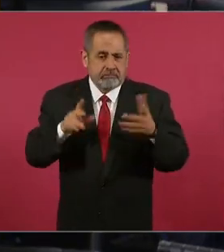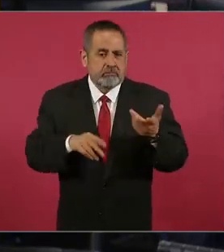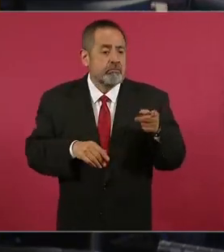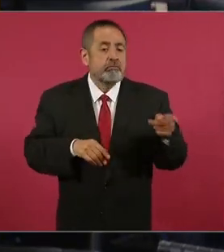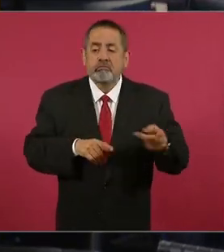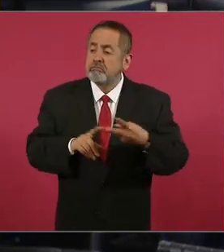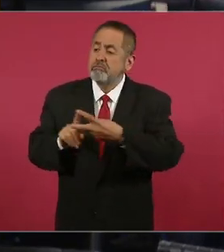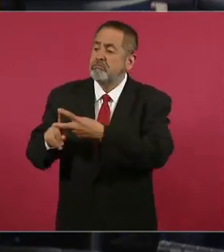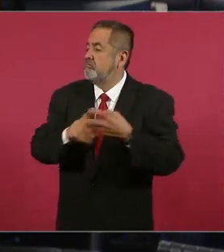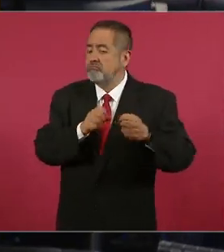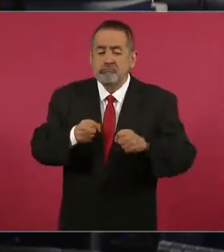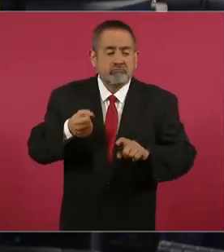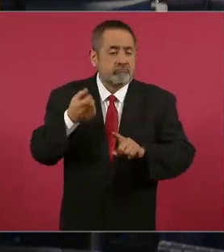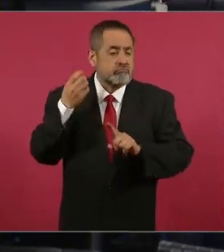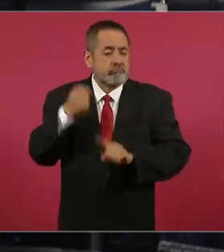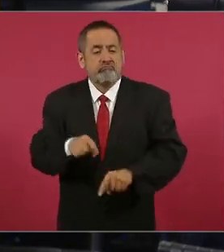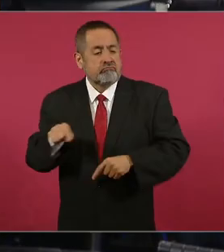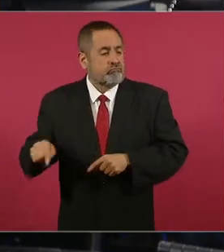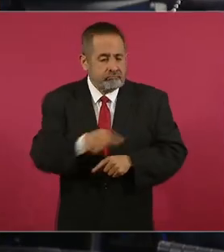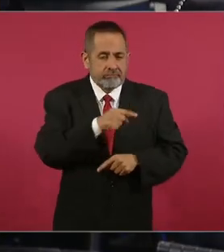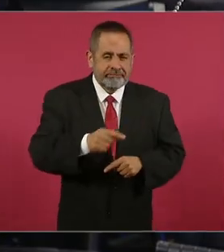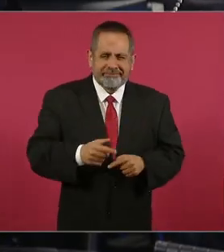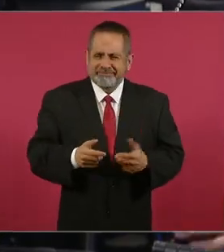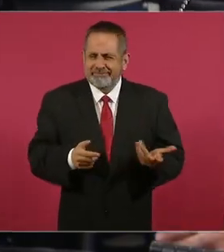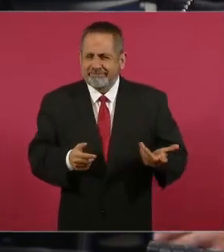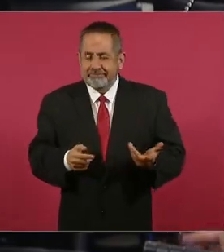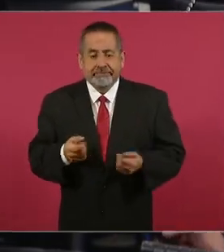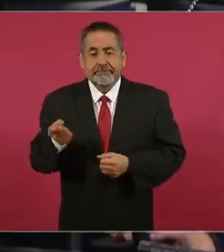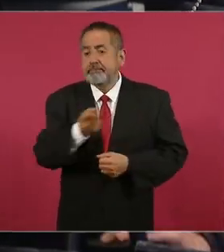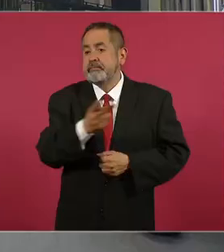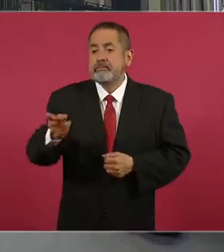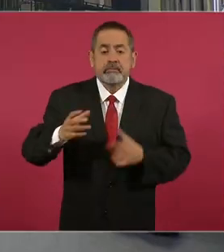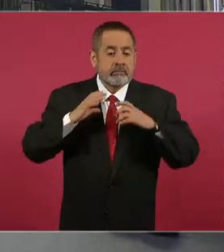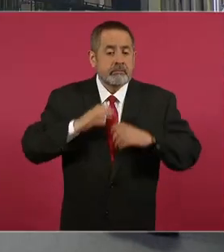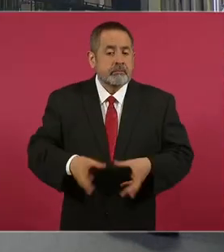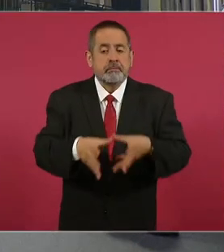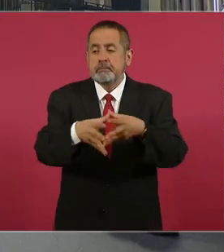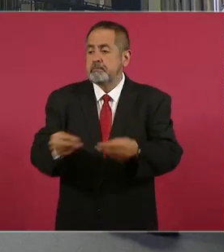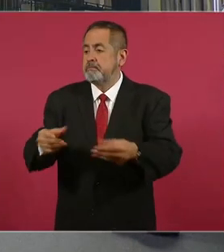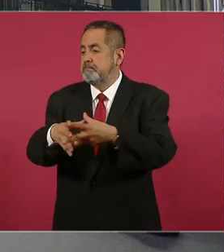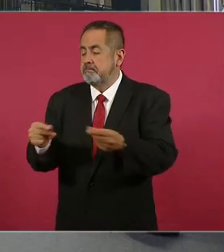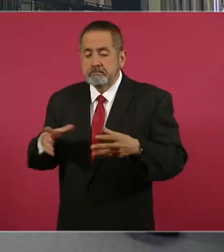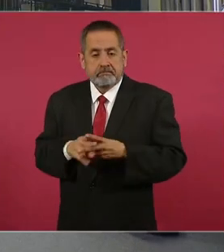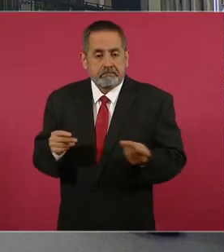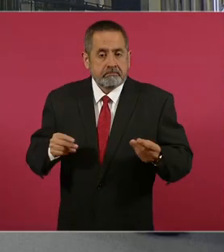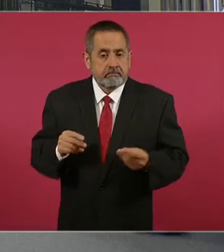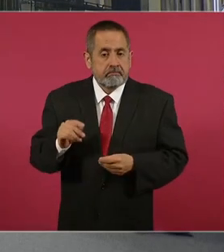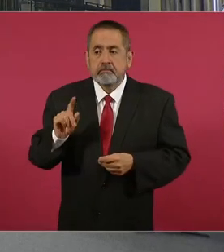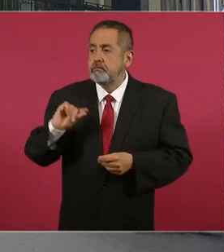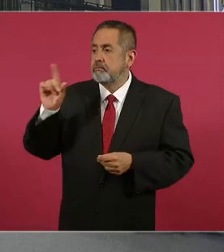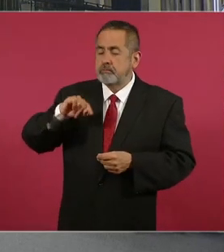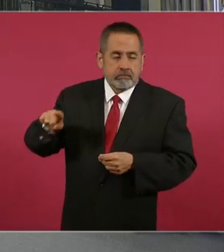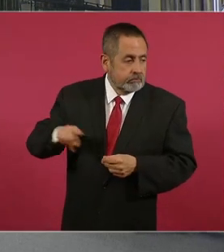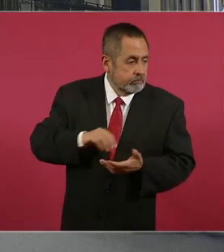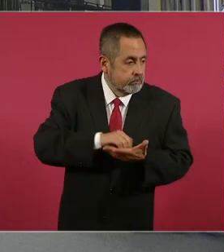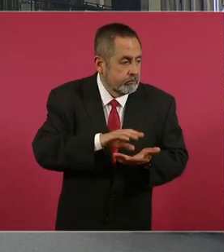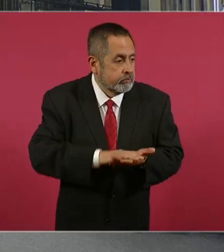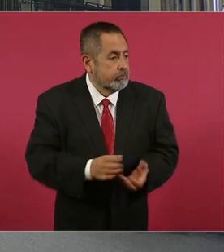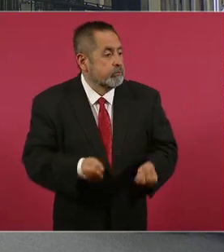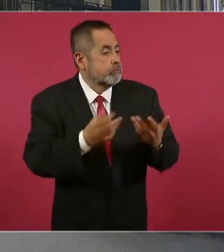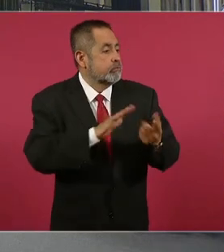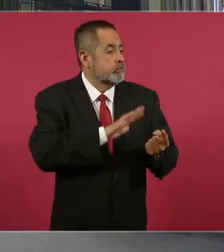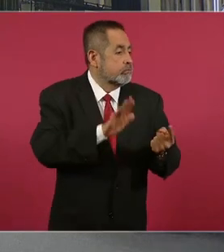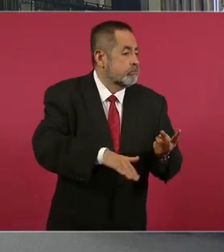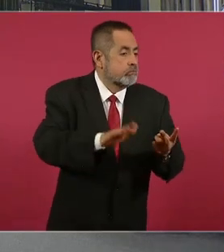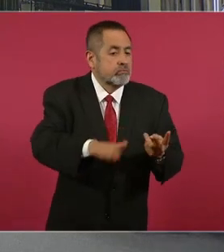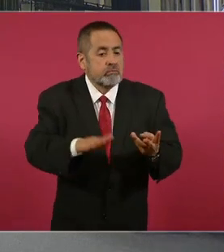manera forzada, pero en muchos casos incluso pudieran desaparecer los cuerpos, lo cual pues ya la autoridad ni siquiera llega a registrar cuántas personas